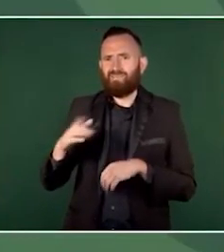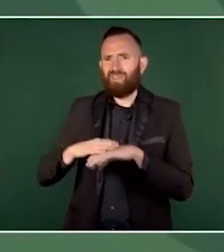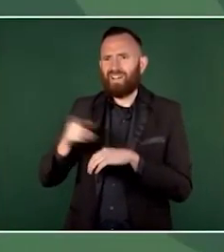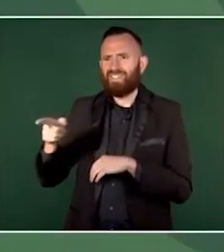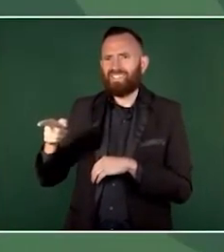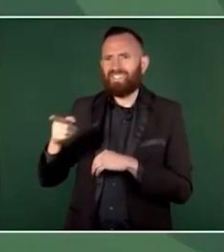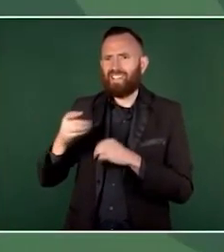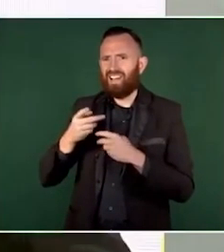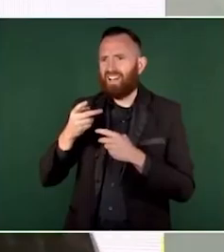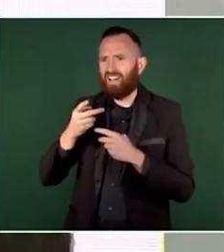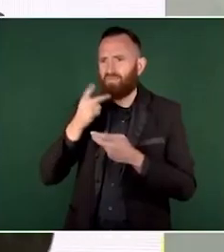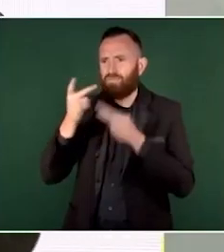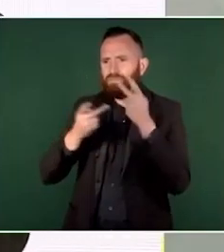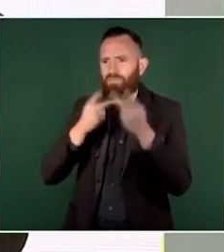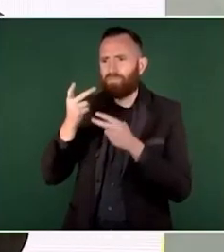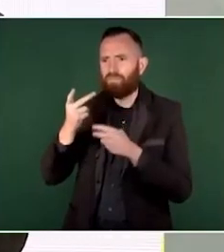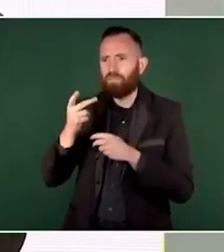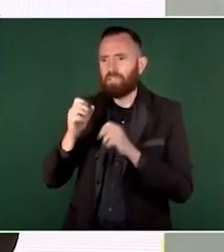Entonces,